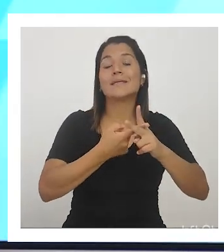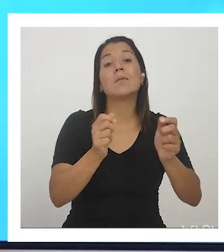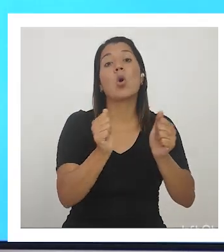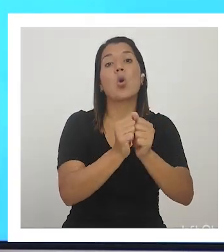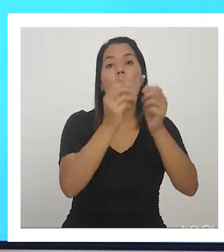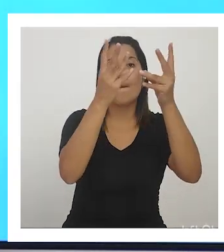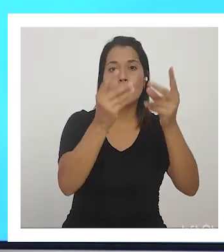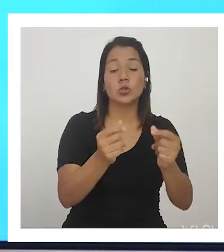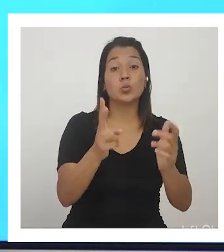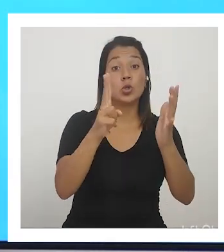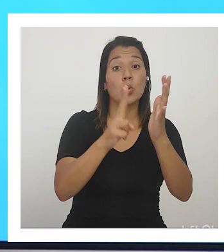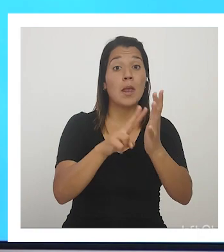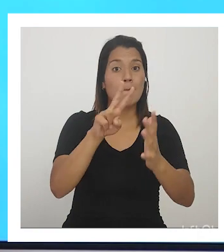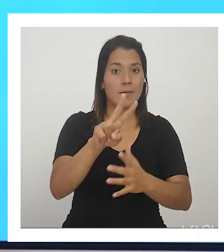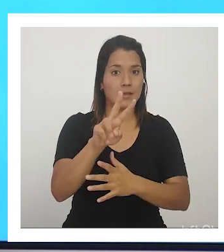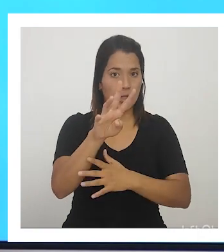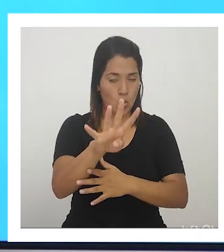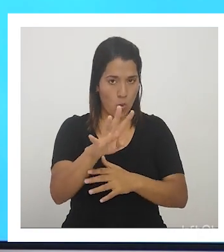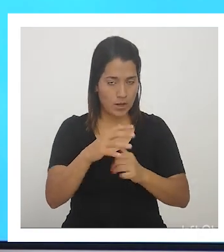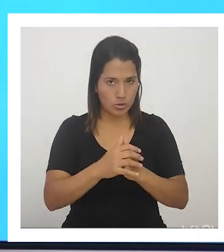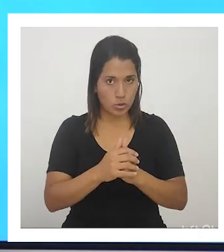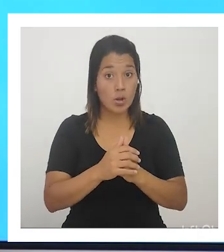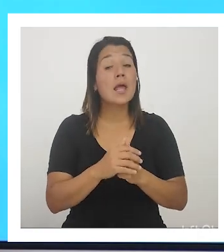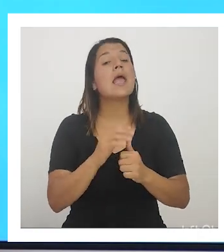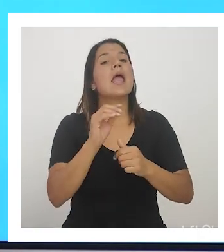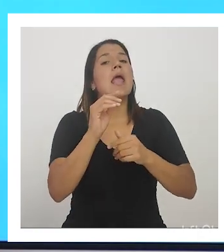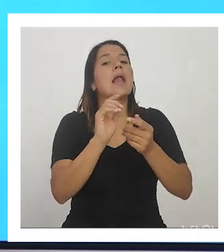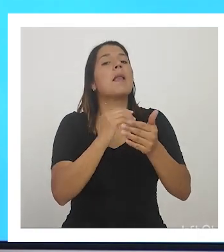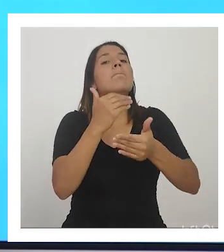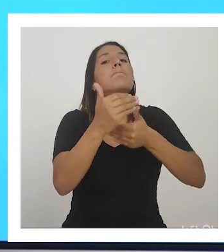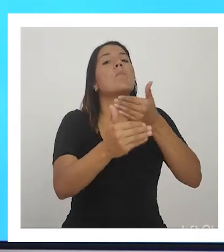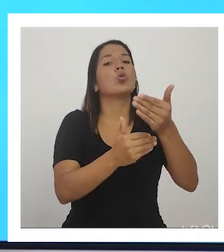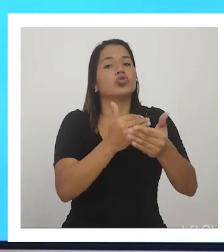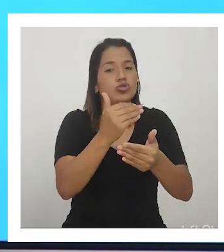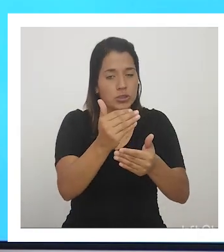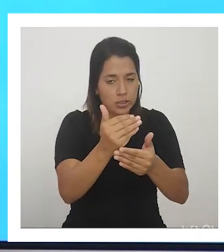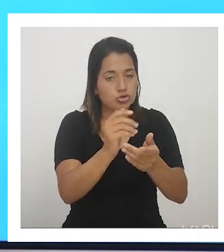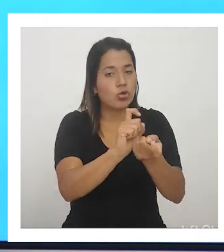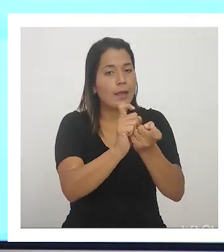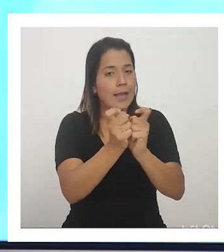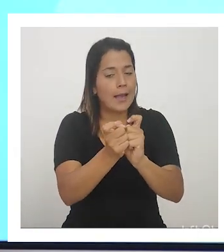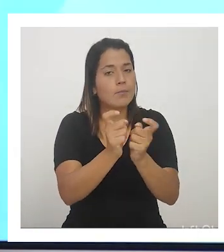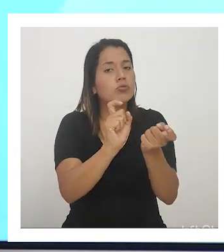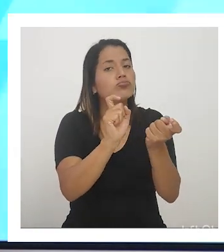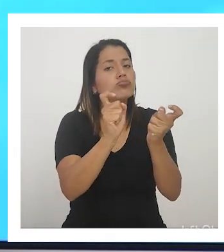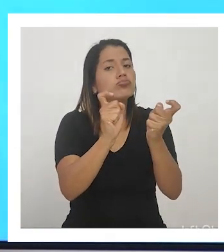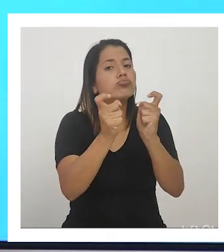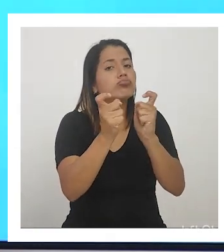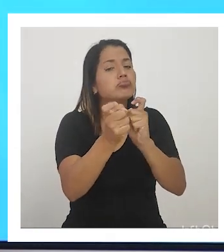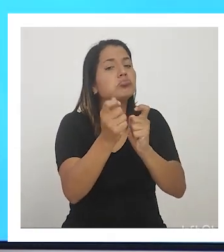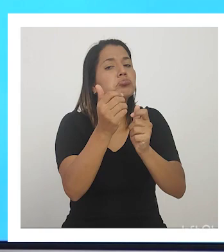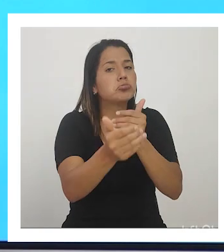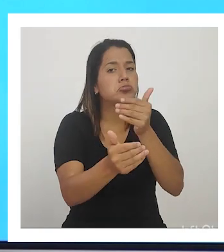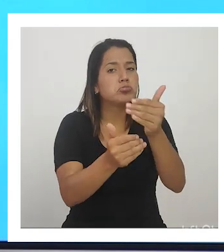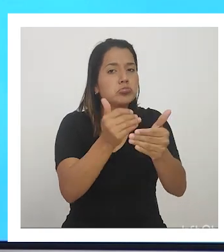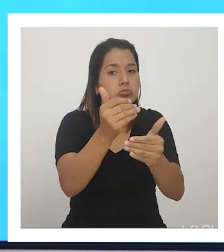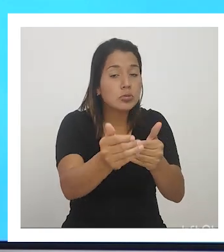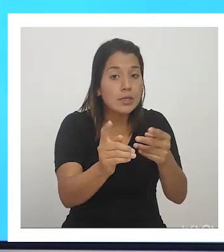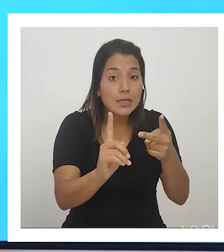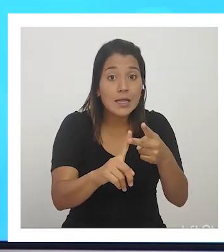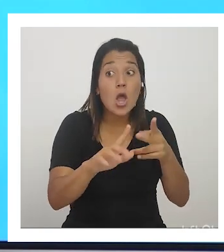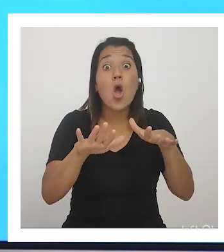2024. La forma gradual, cómo se va a ir ejecutando para los próximos años, el tema de cómo se va a ir ejecutando la